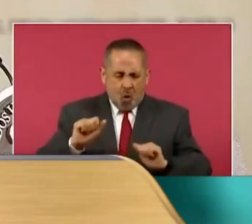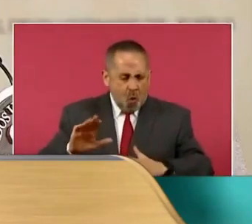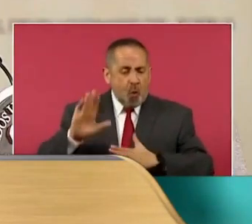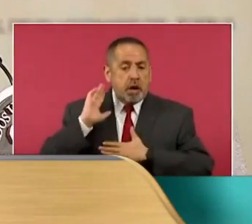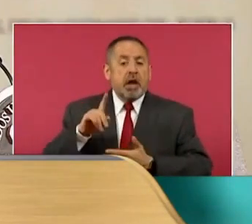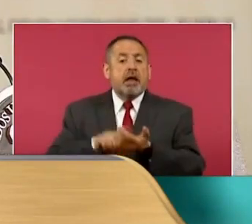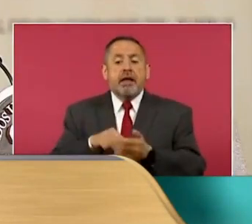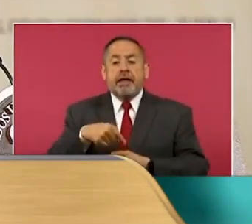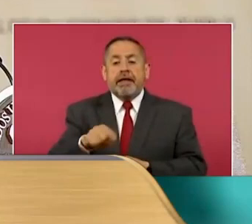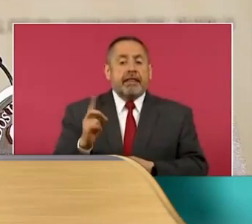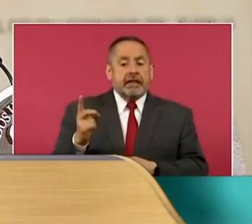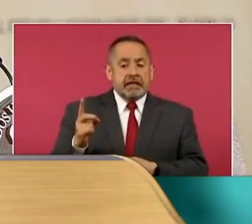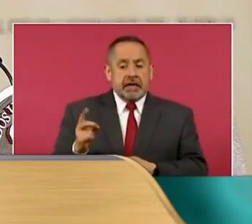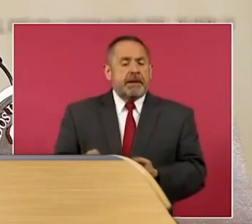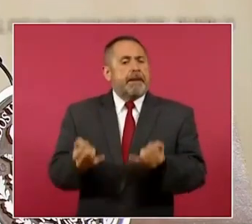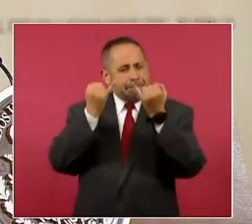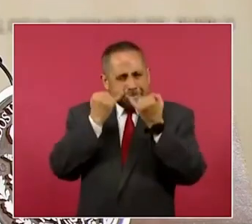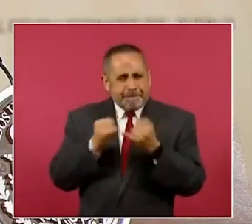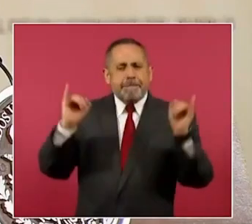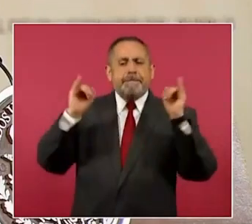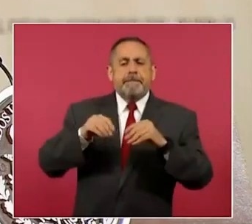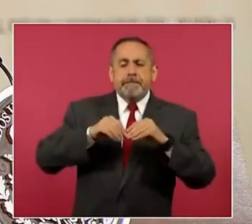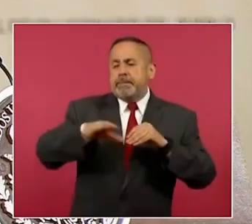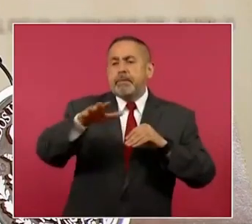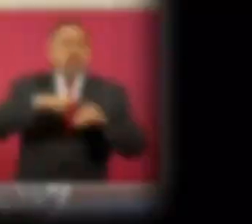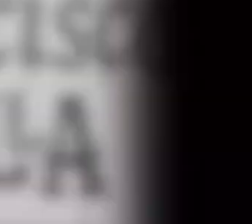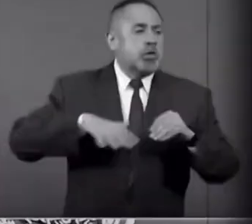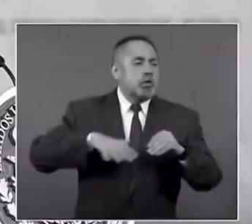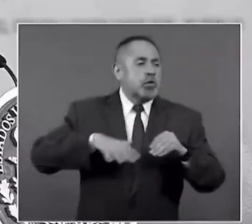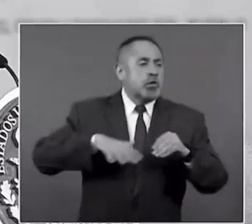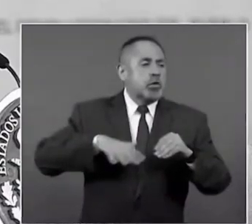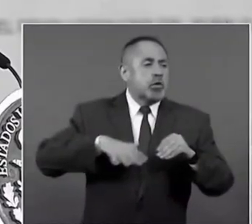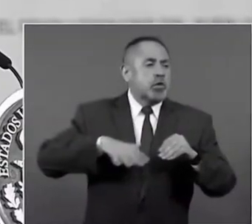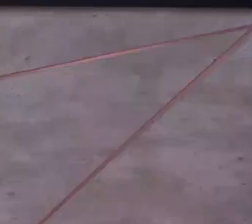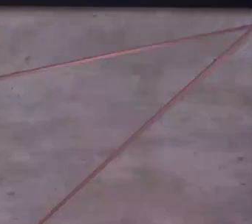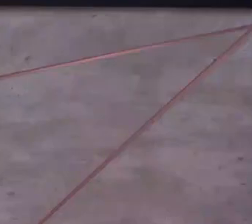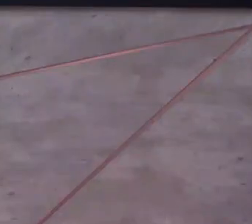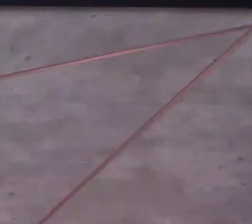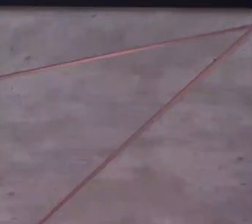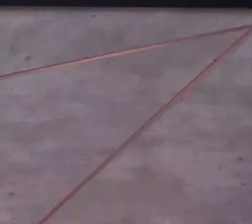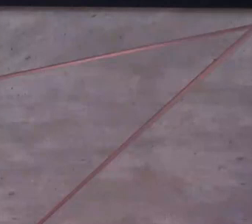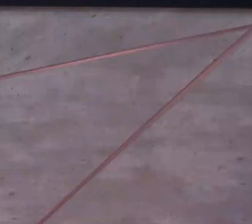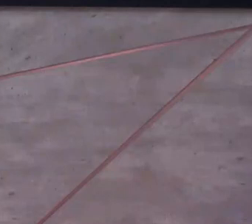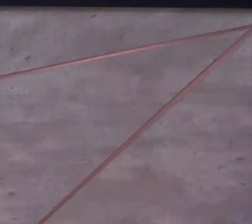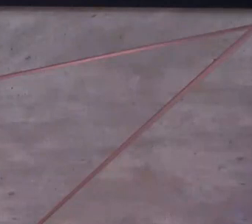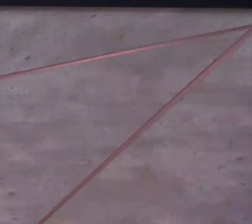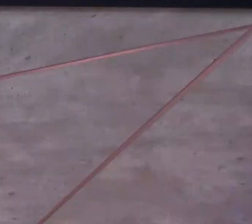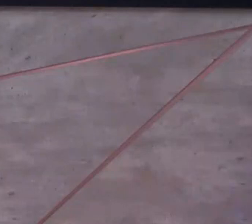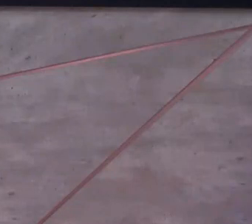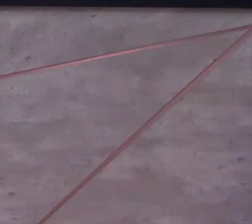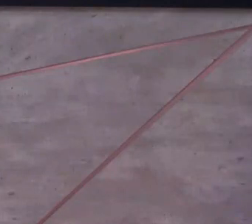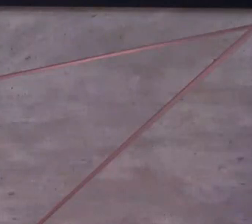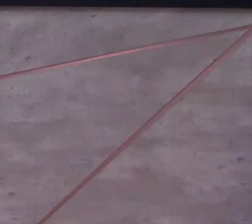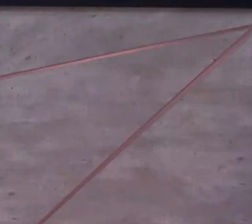que en diciembre se inaugure esta gran obra que es para el bien del pueblo. Pero ¿qué tanto ha logrado avanzar